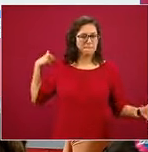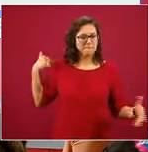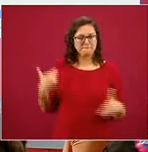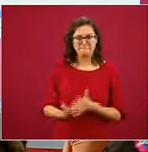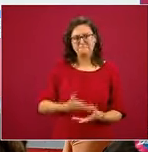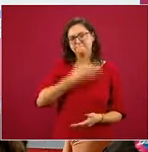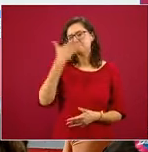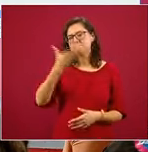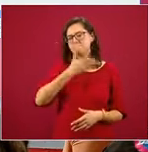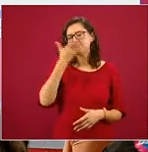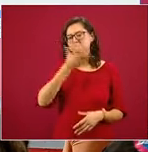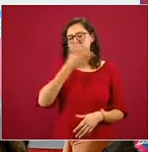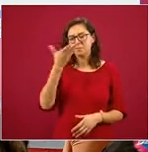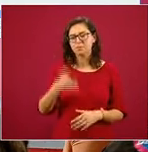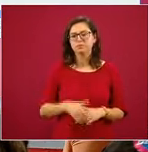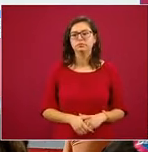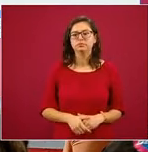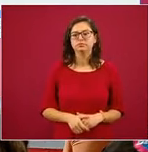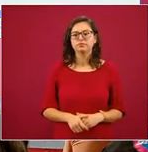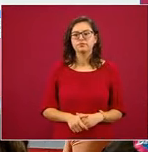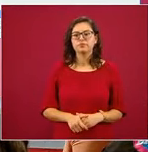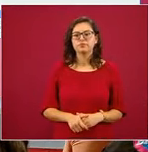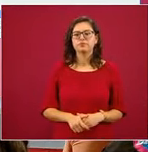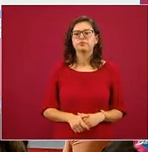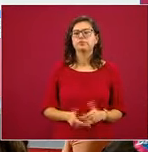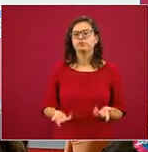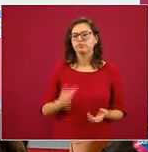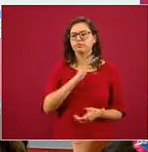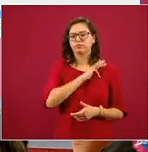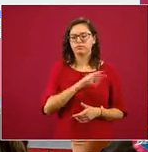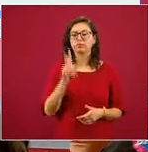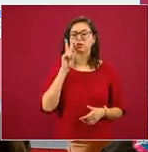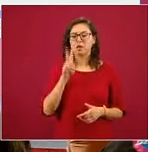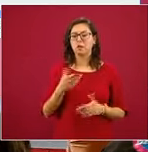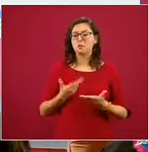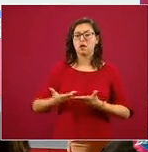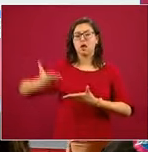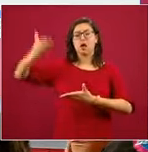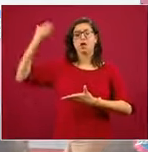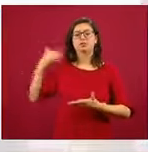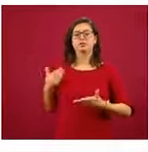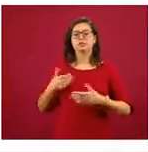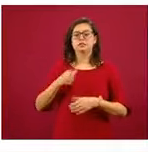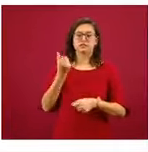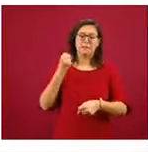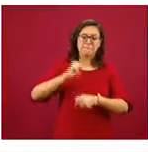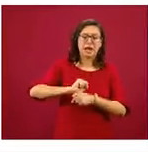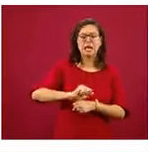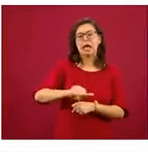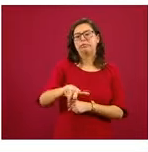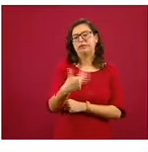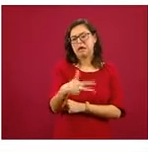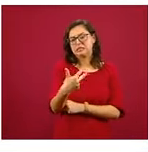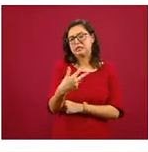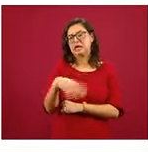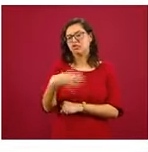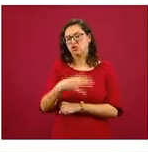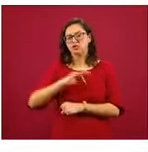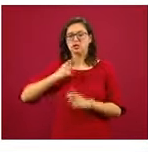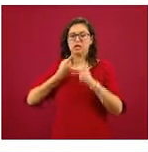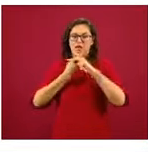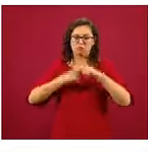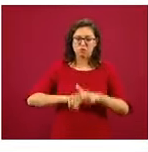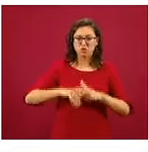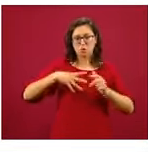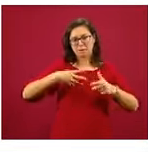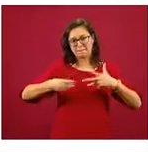de días previos para las entidades. Un inicio también temprano de su transmisión, semana 13, semana 14. Primero una